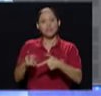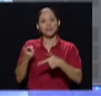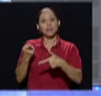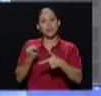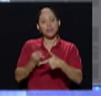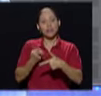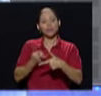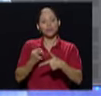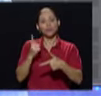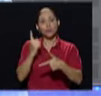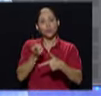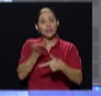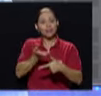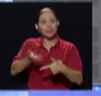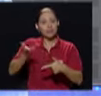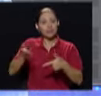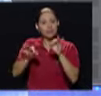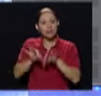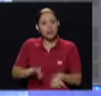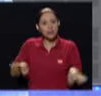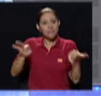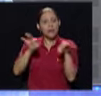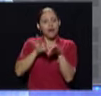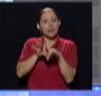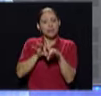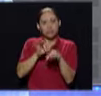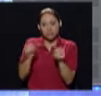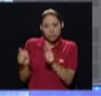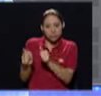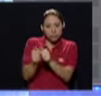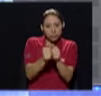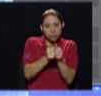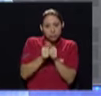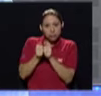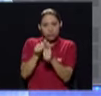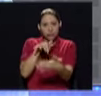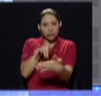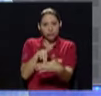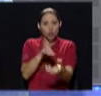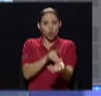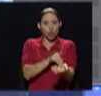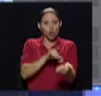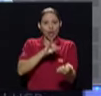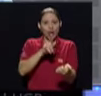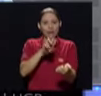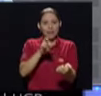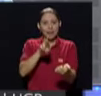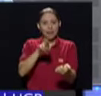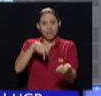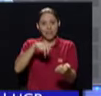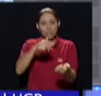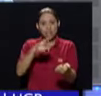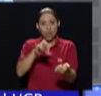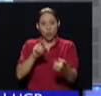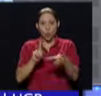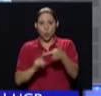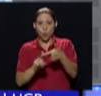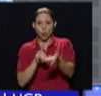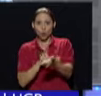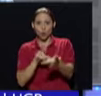los aspectos relevantes de estos estudios en conjunto que se realizan entre el doctor Javier Pacheco y el doctor